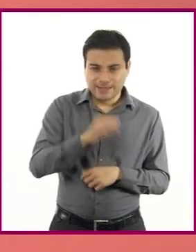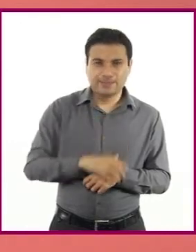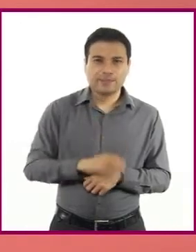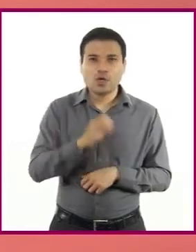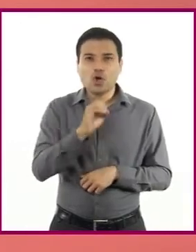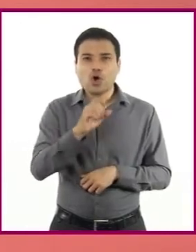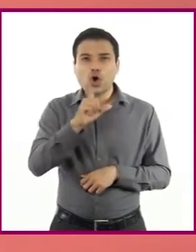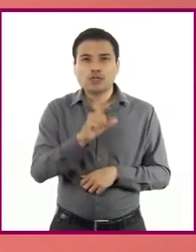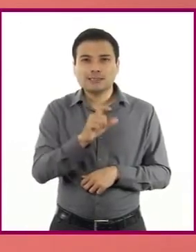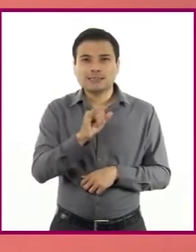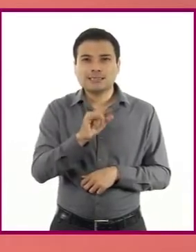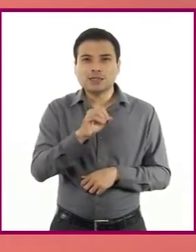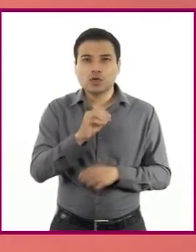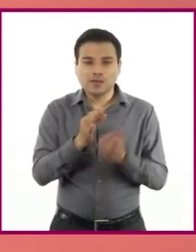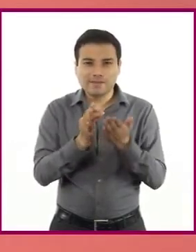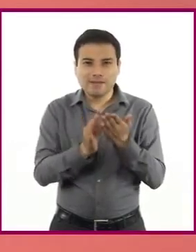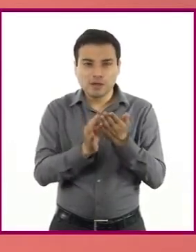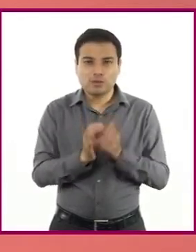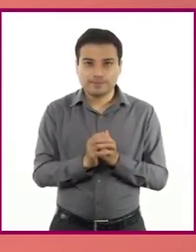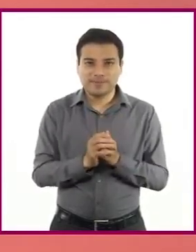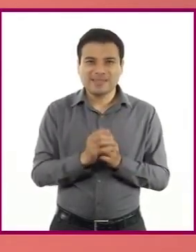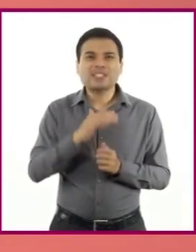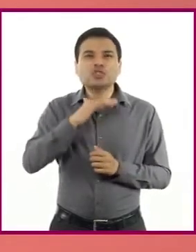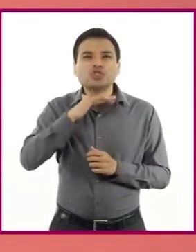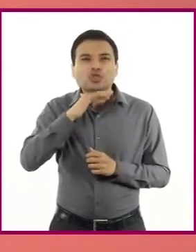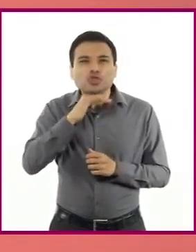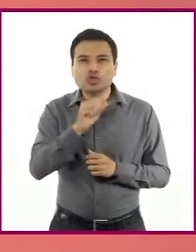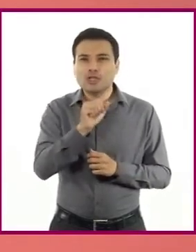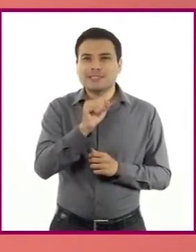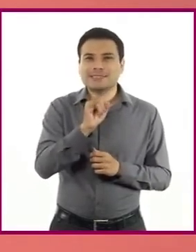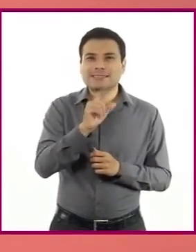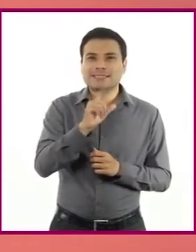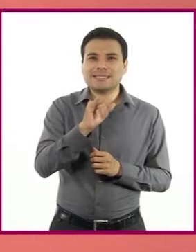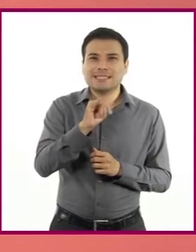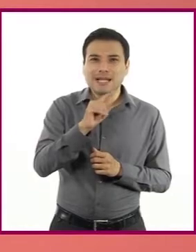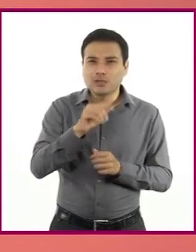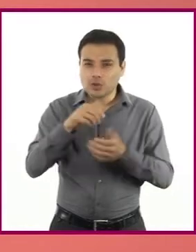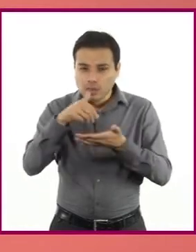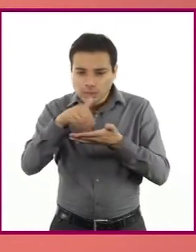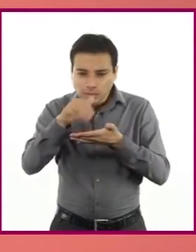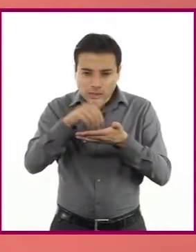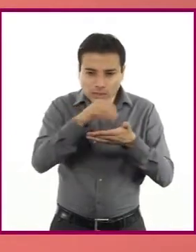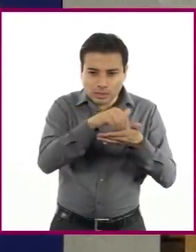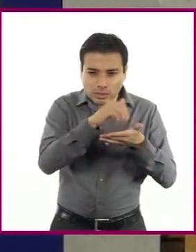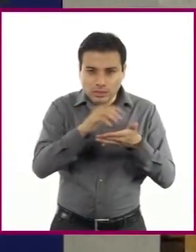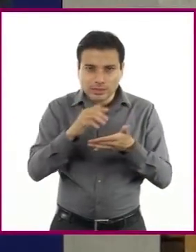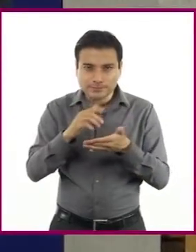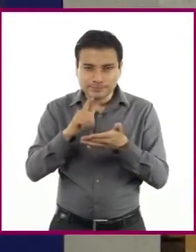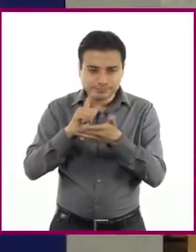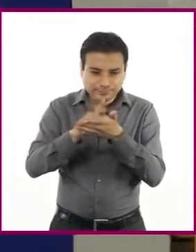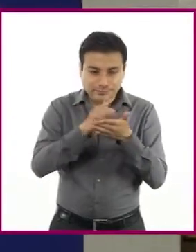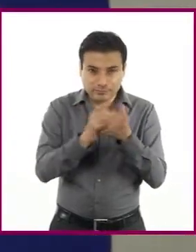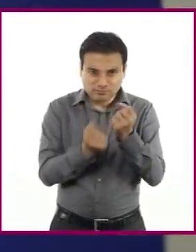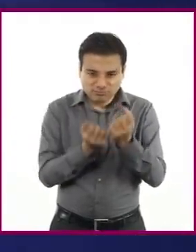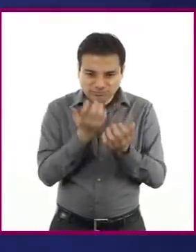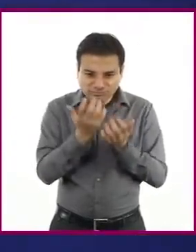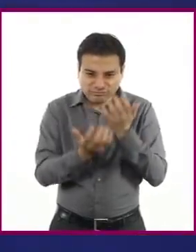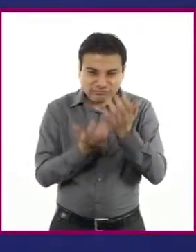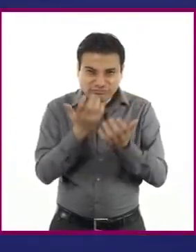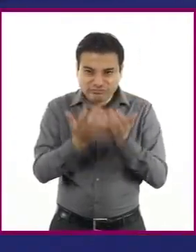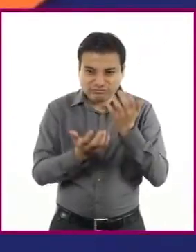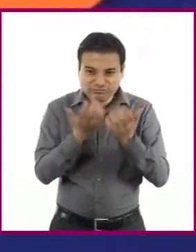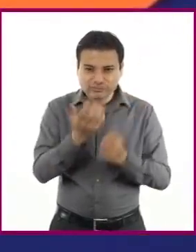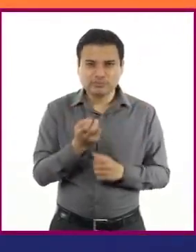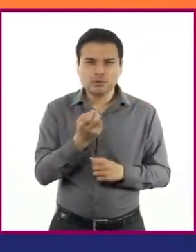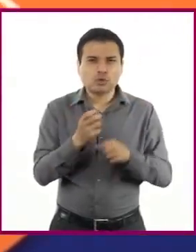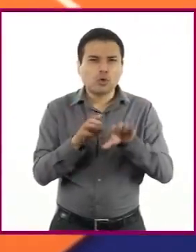donde suelen encontrar impurezas como los silicatos. Es el denominado alto horno. La reducción se